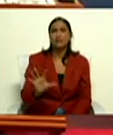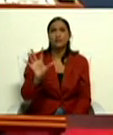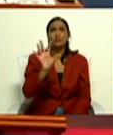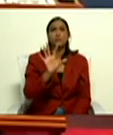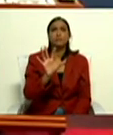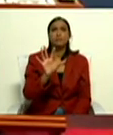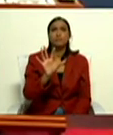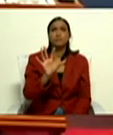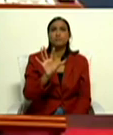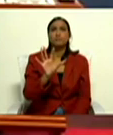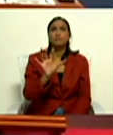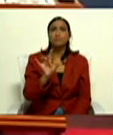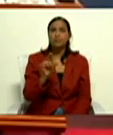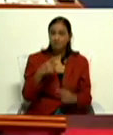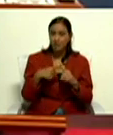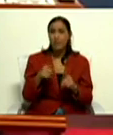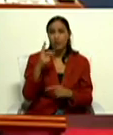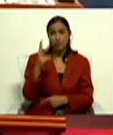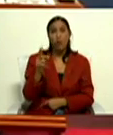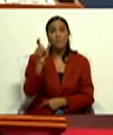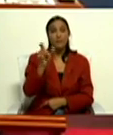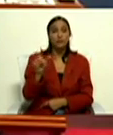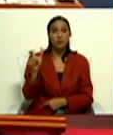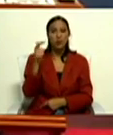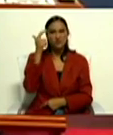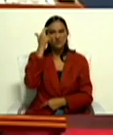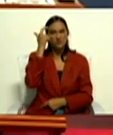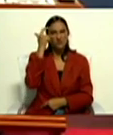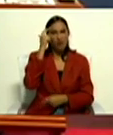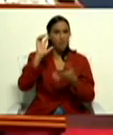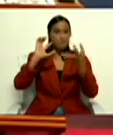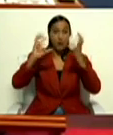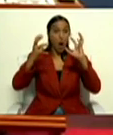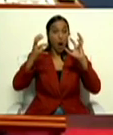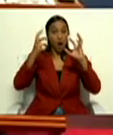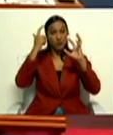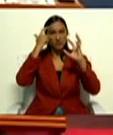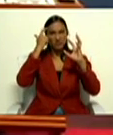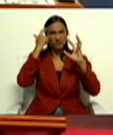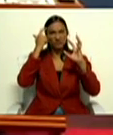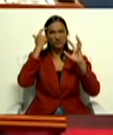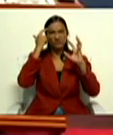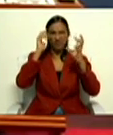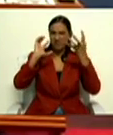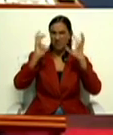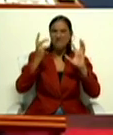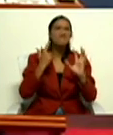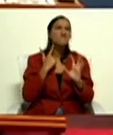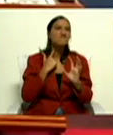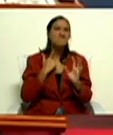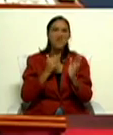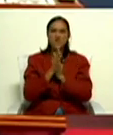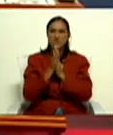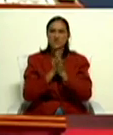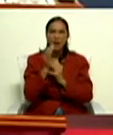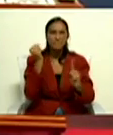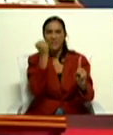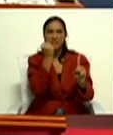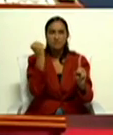estas personas son tan obsesivas, son tan... El rencor es tan grande de no haber